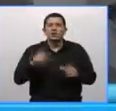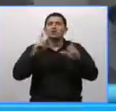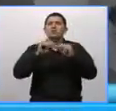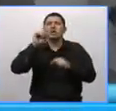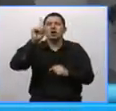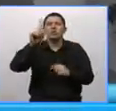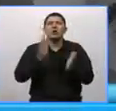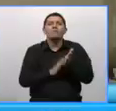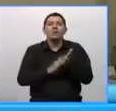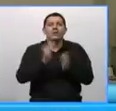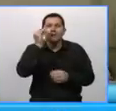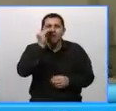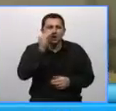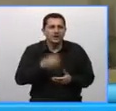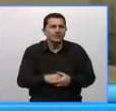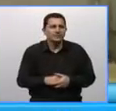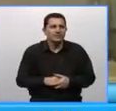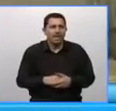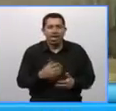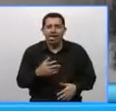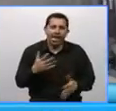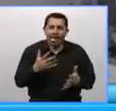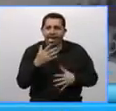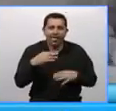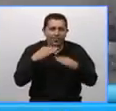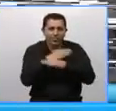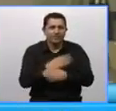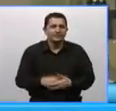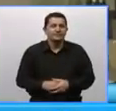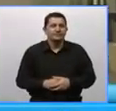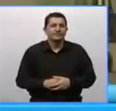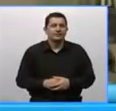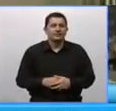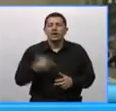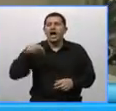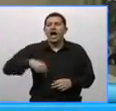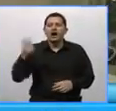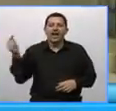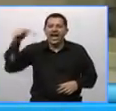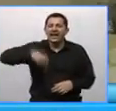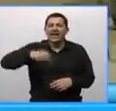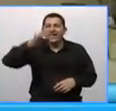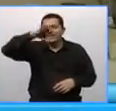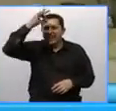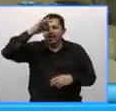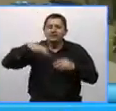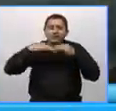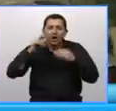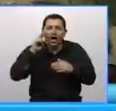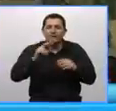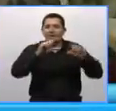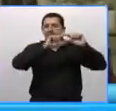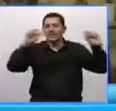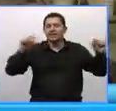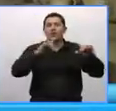uno, prueba Mona, dale. Sí que... Toma dos. Vinimos a ver a Weinreich y Los Frustrados